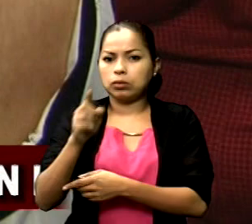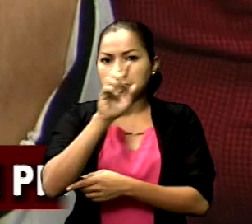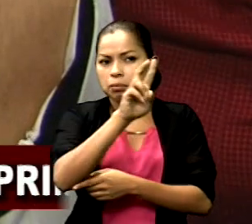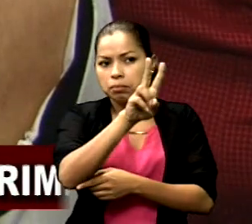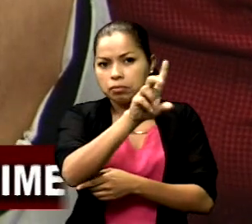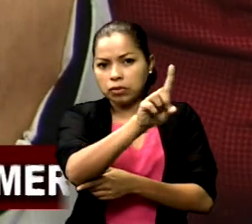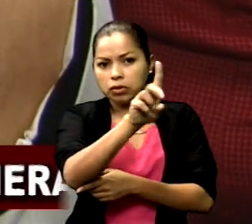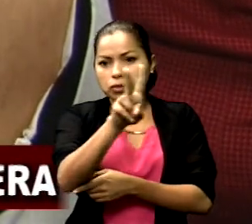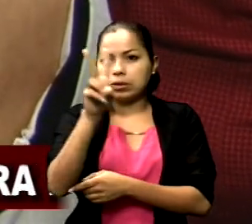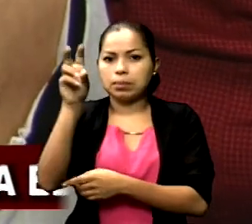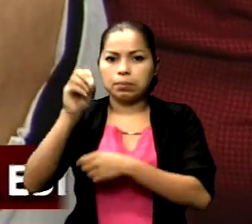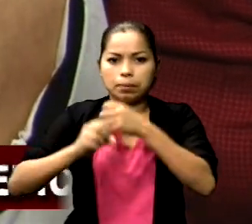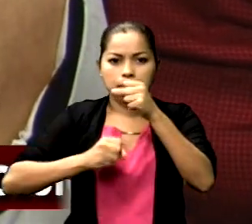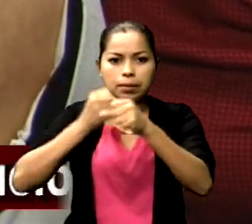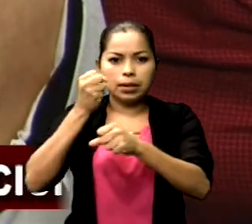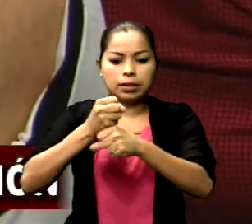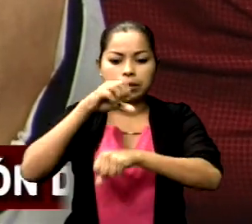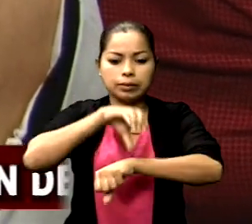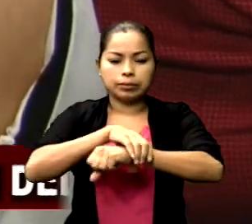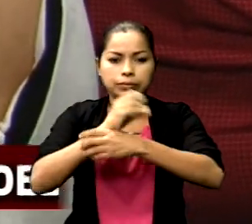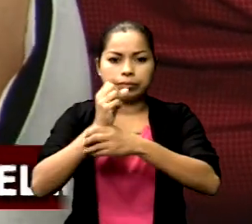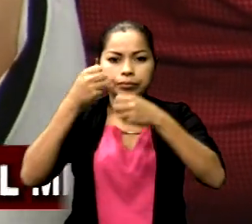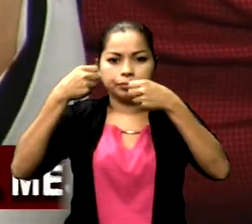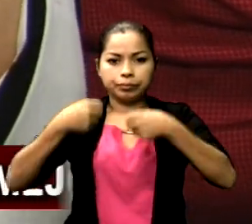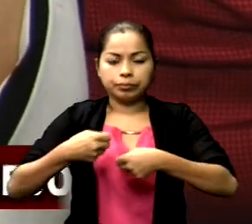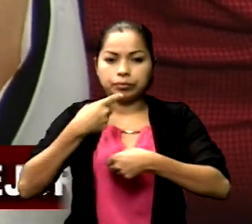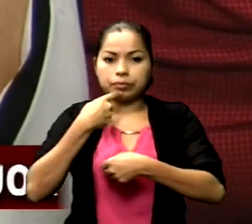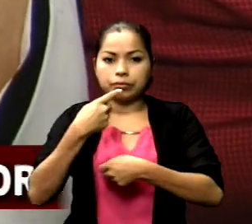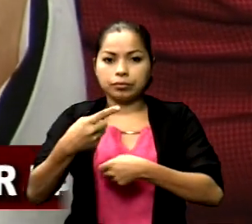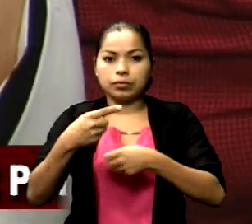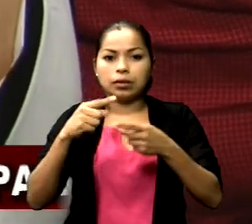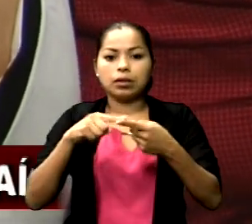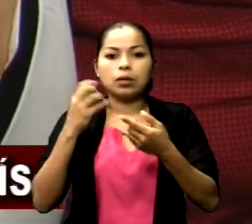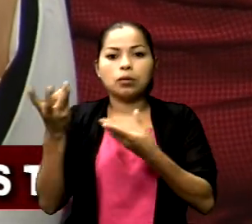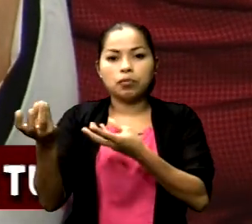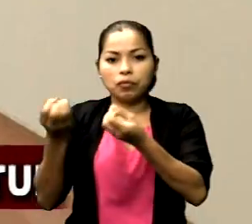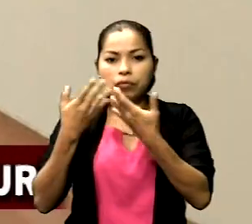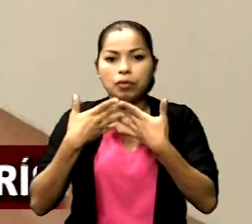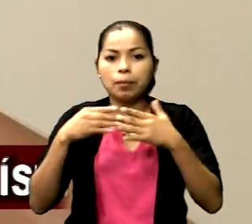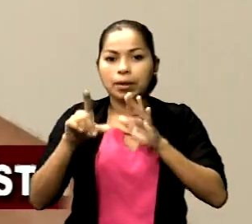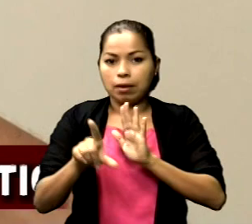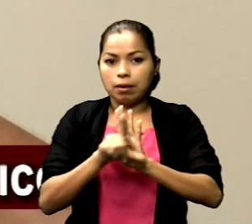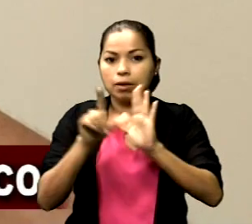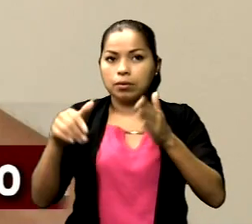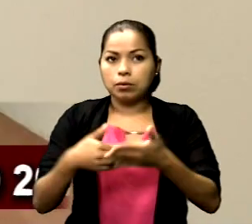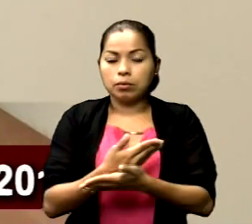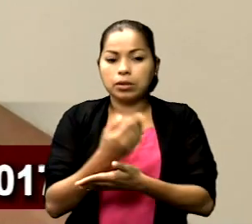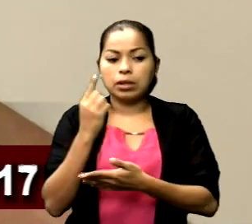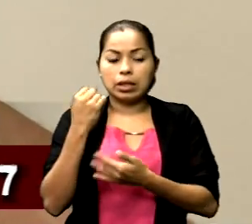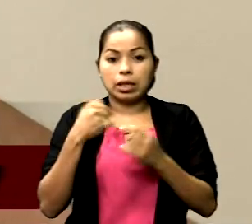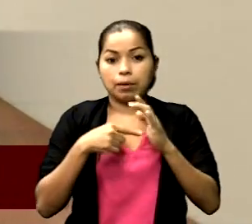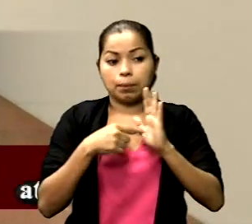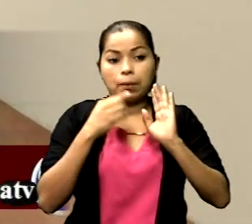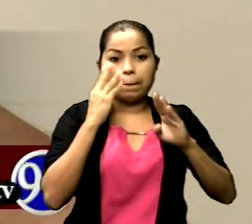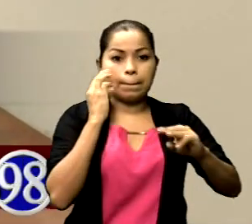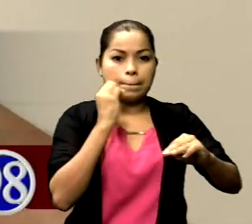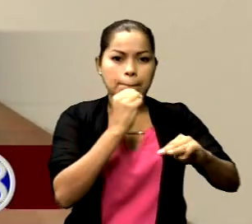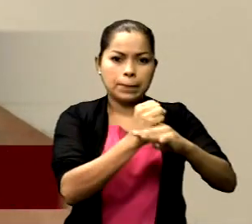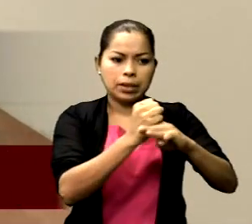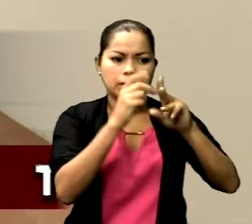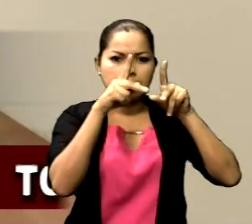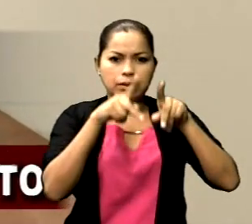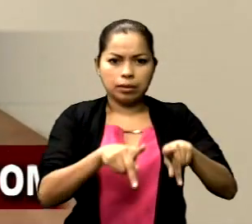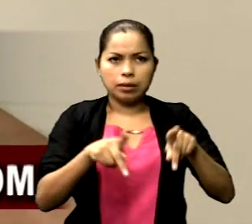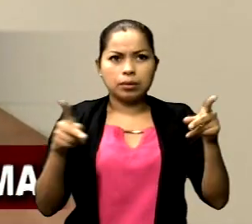o 20 años tras las rejas, señalan las enmiendas. ¿Por qué un asesinato se considera agravado cuando se comete